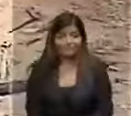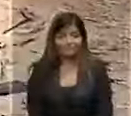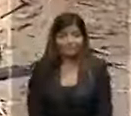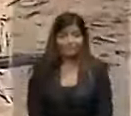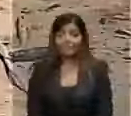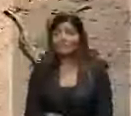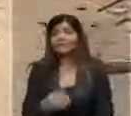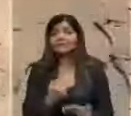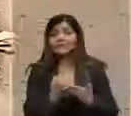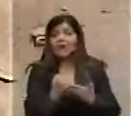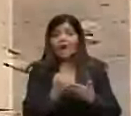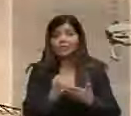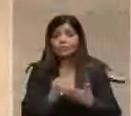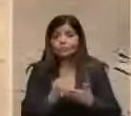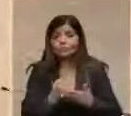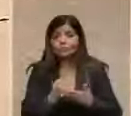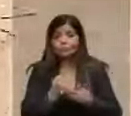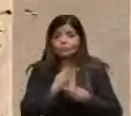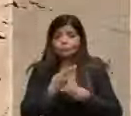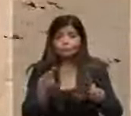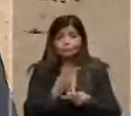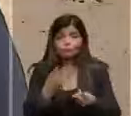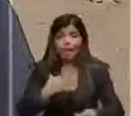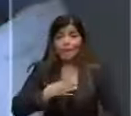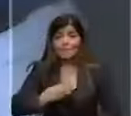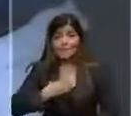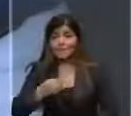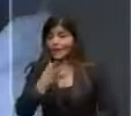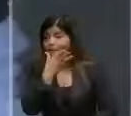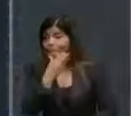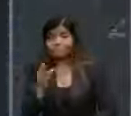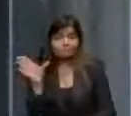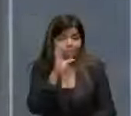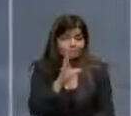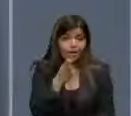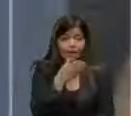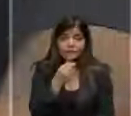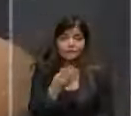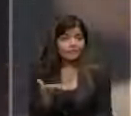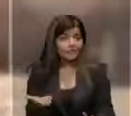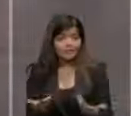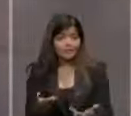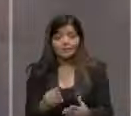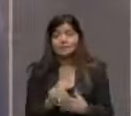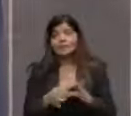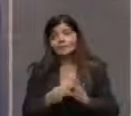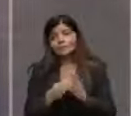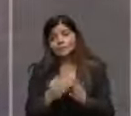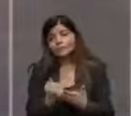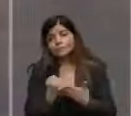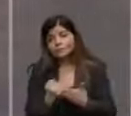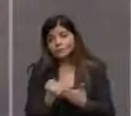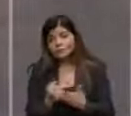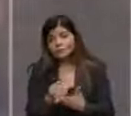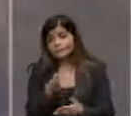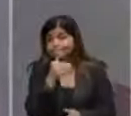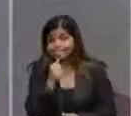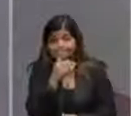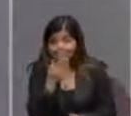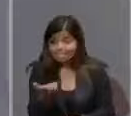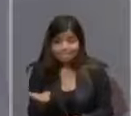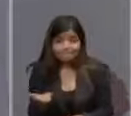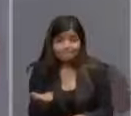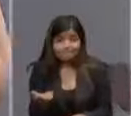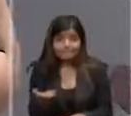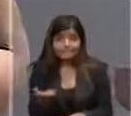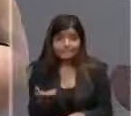chiquillos me pueden ayudar a difundir, por favor, en mi hija que está desaparecida. Cualquier cosa se les agradece. Hasta el momento no se ha encontrado nada de ella.